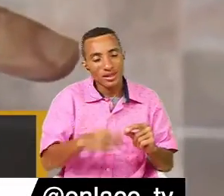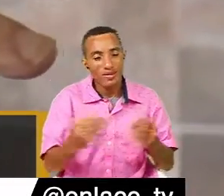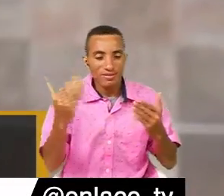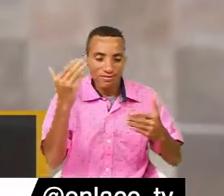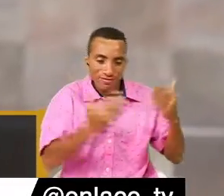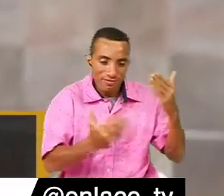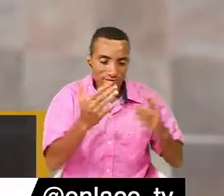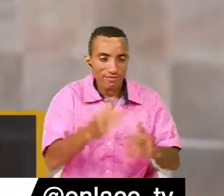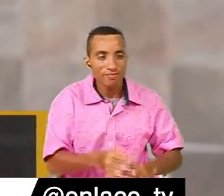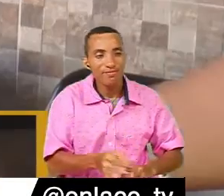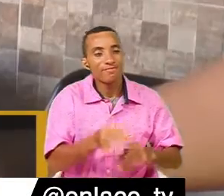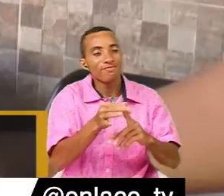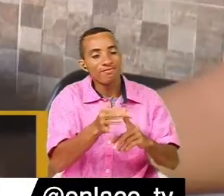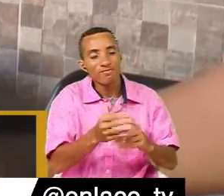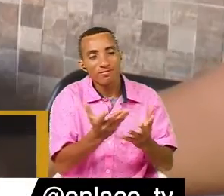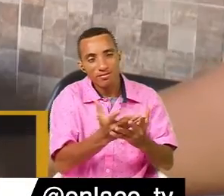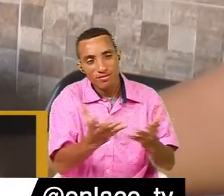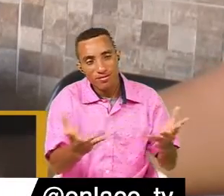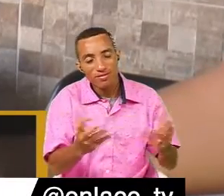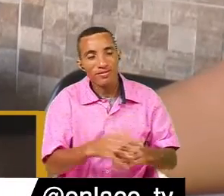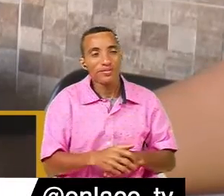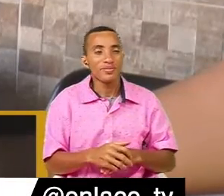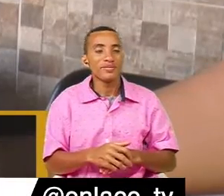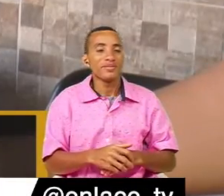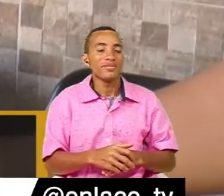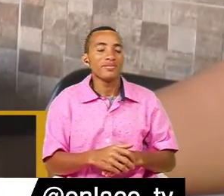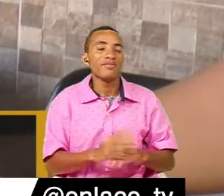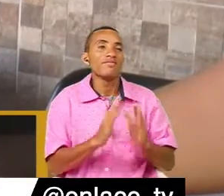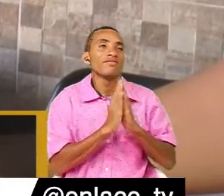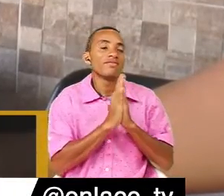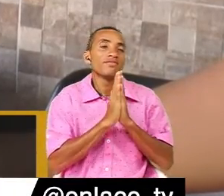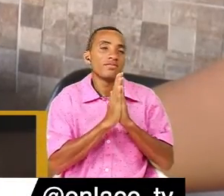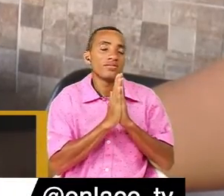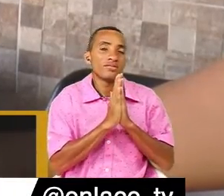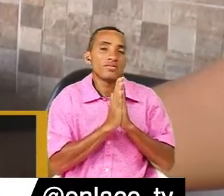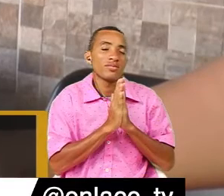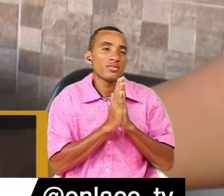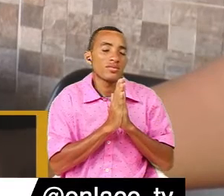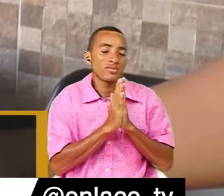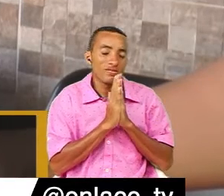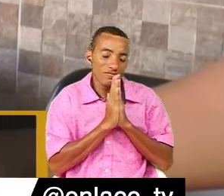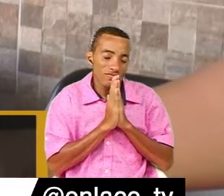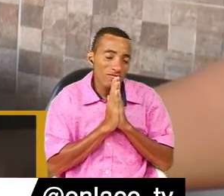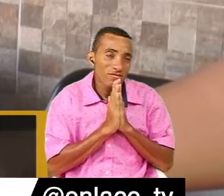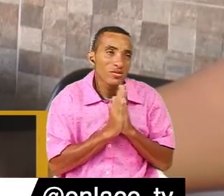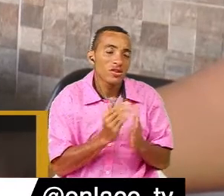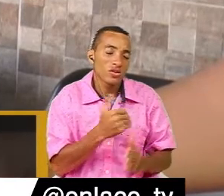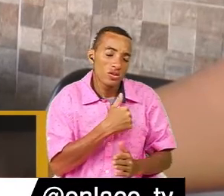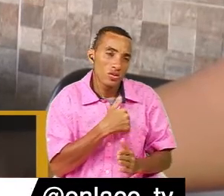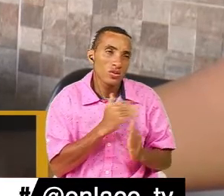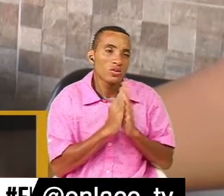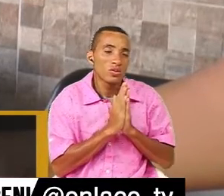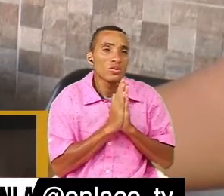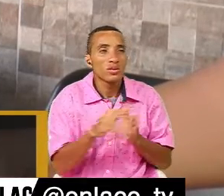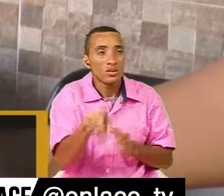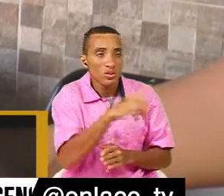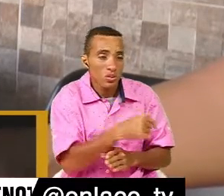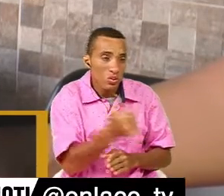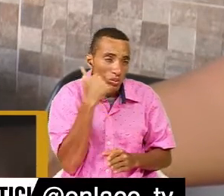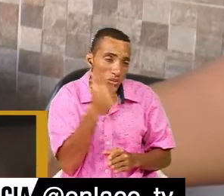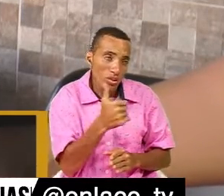médicas pendientes en Bucaramanga. Yo le pido encarecidamente, todo corazón, con toda mi alma, a las personas de buen corazón que